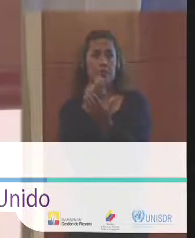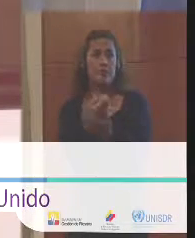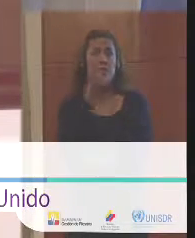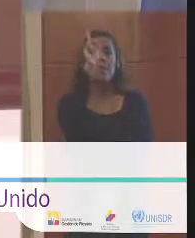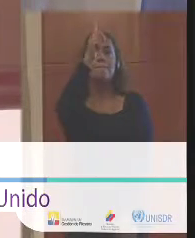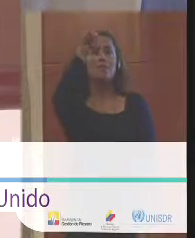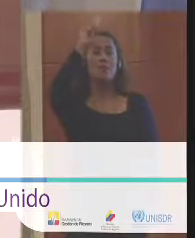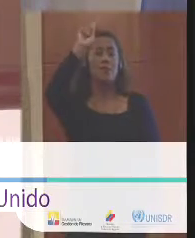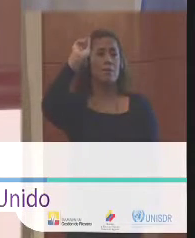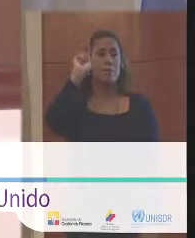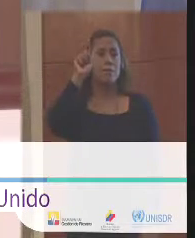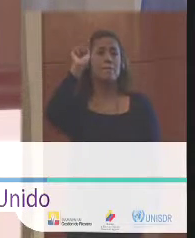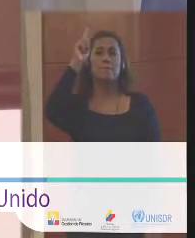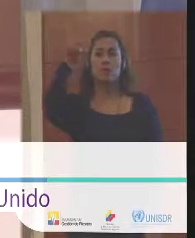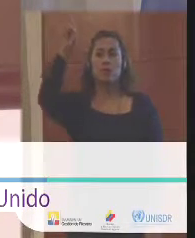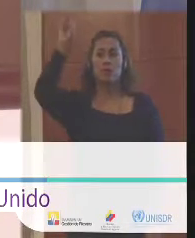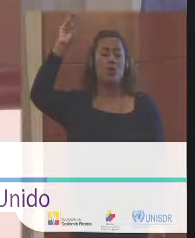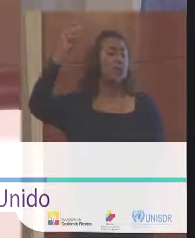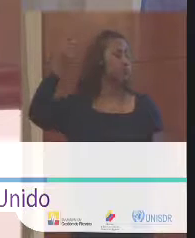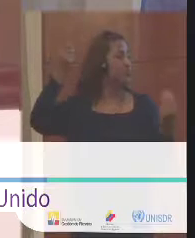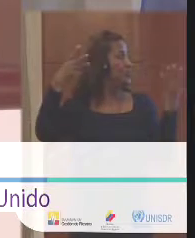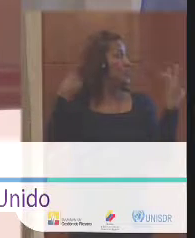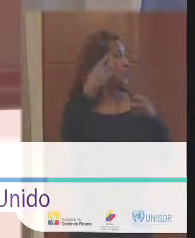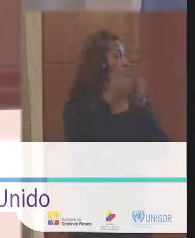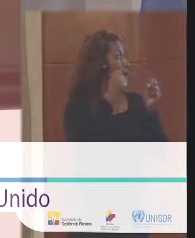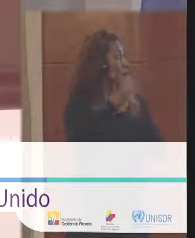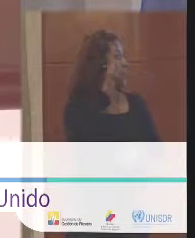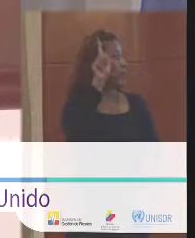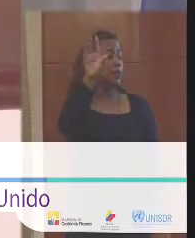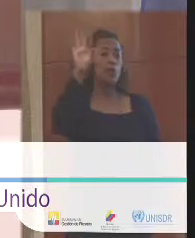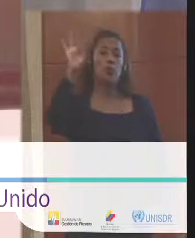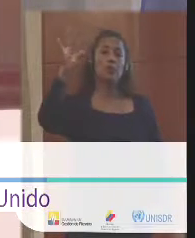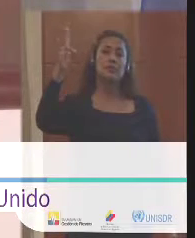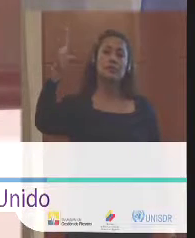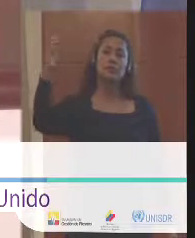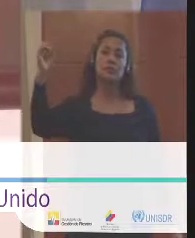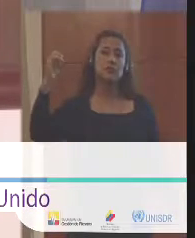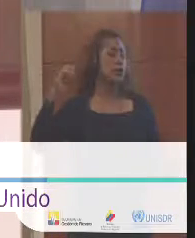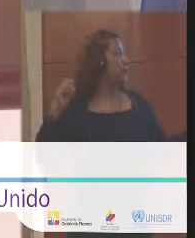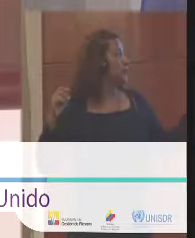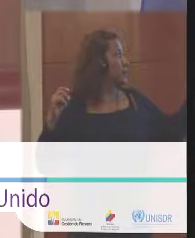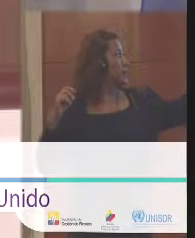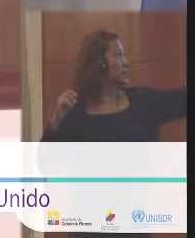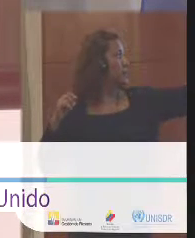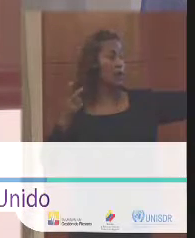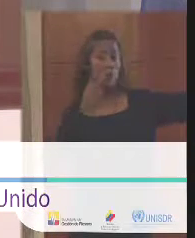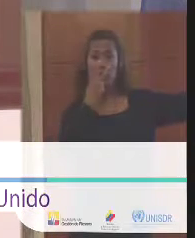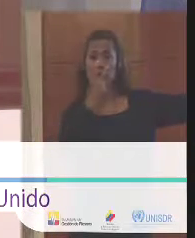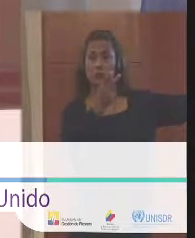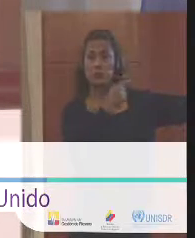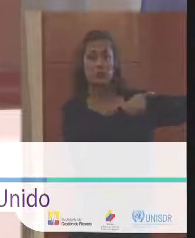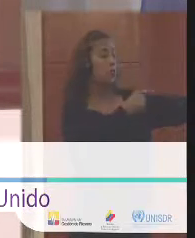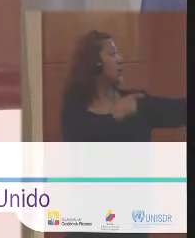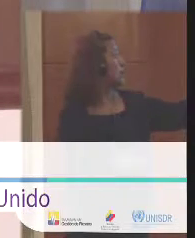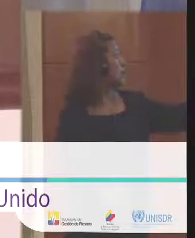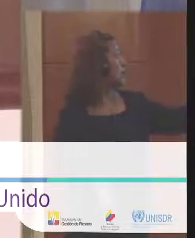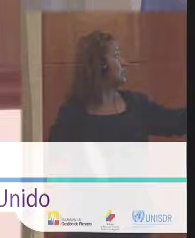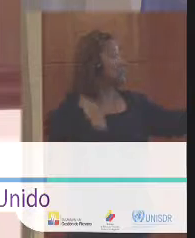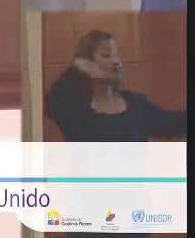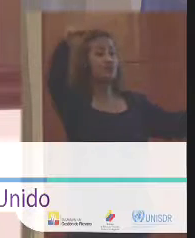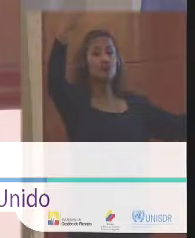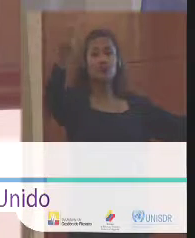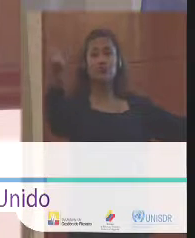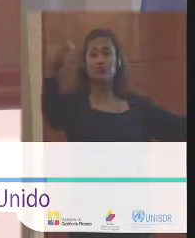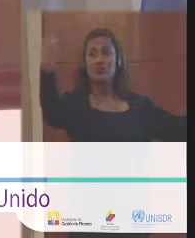millones y tenemos las cifras desde los años 70. Se puede ver que hay una tendencia de crecimiento de